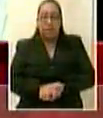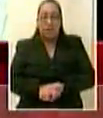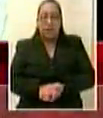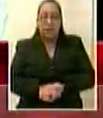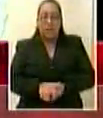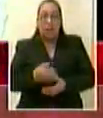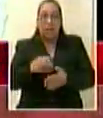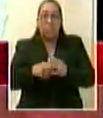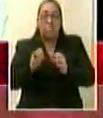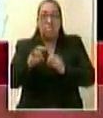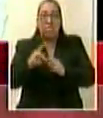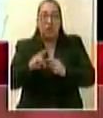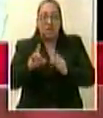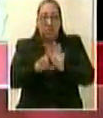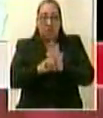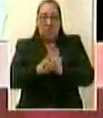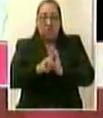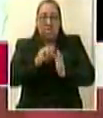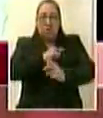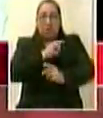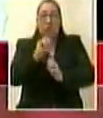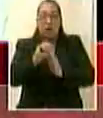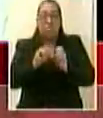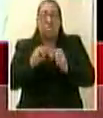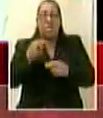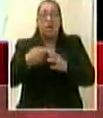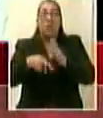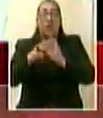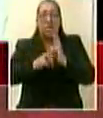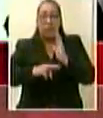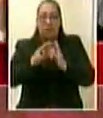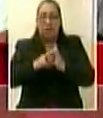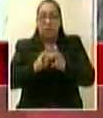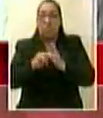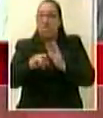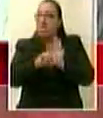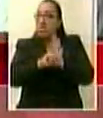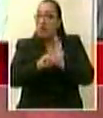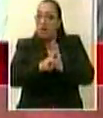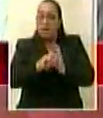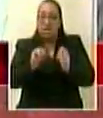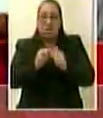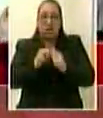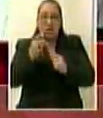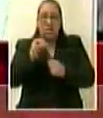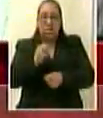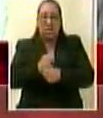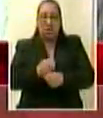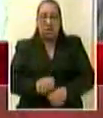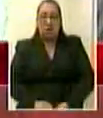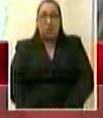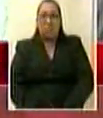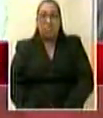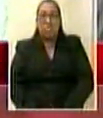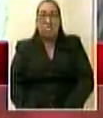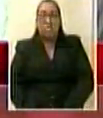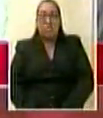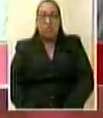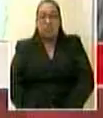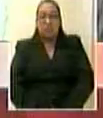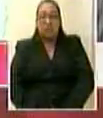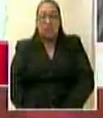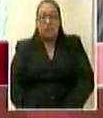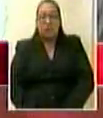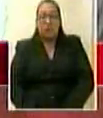de publicada la presente ley. El Poder Ejecutivo reglamentará la presente ley en el término de los 30 días útiles de su entrada